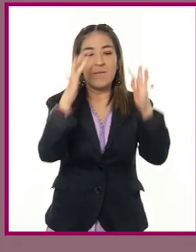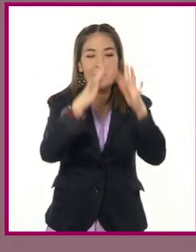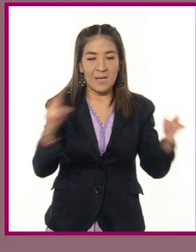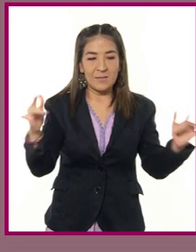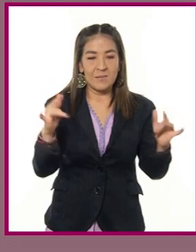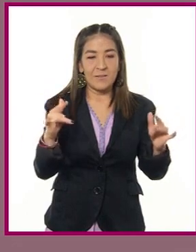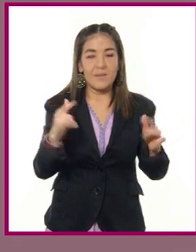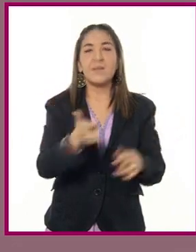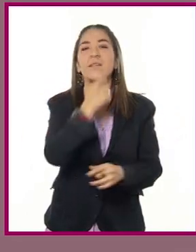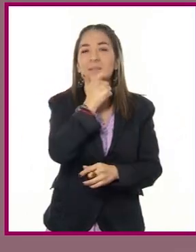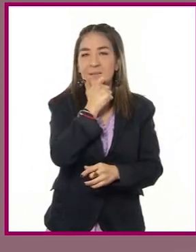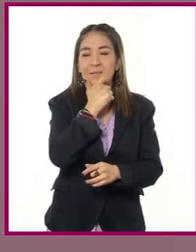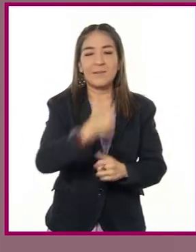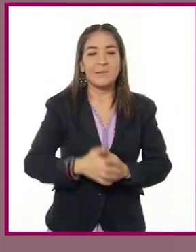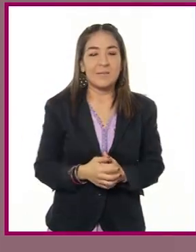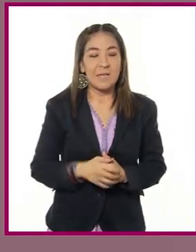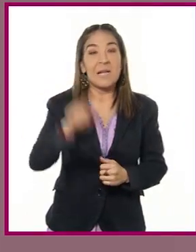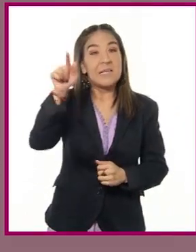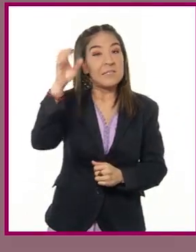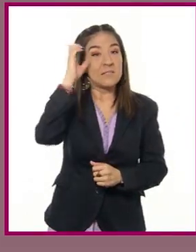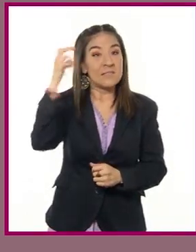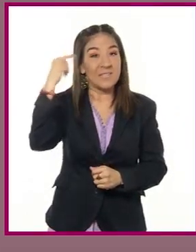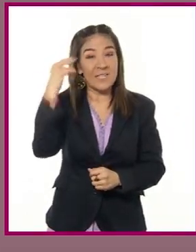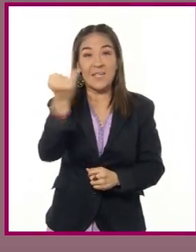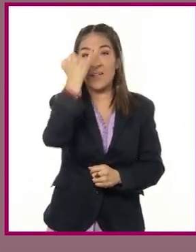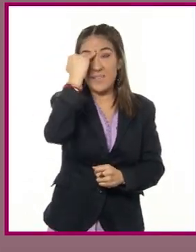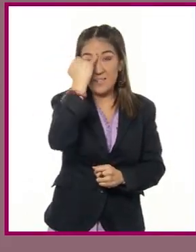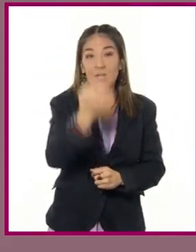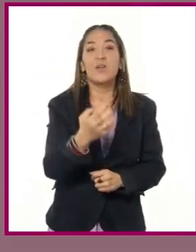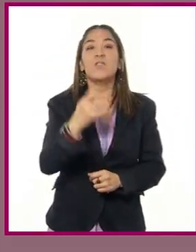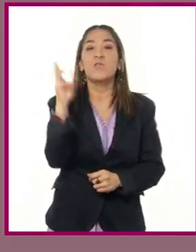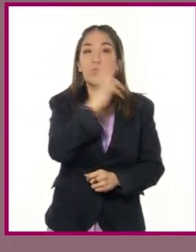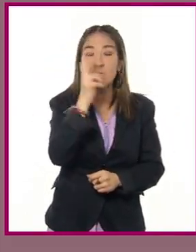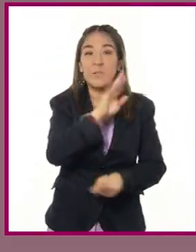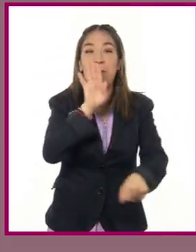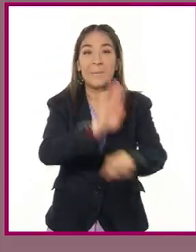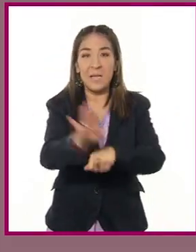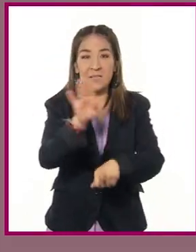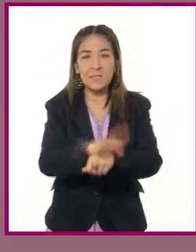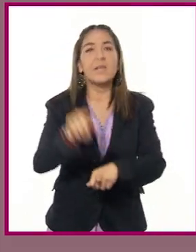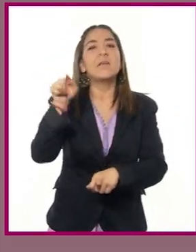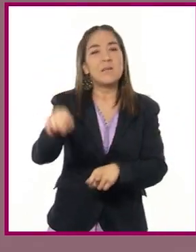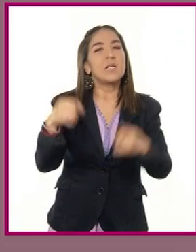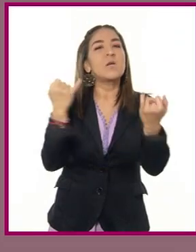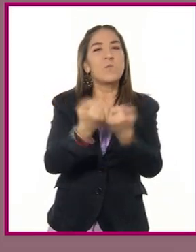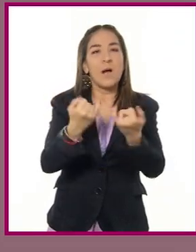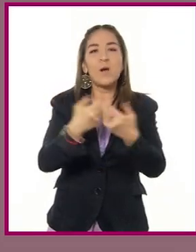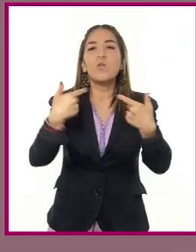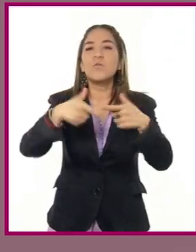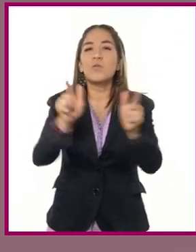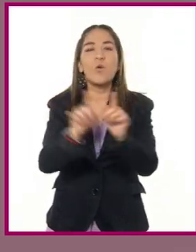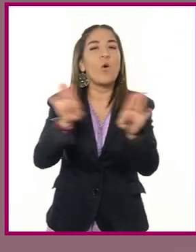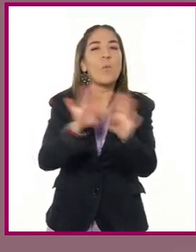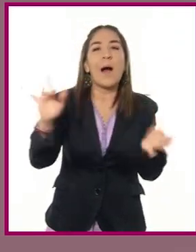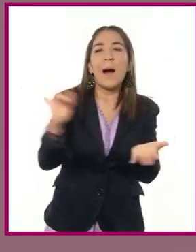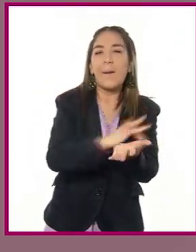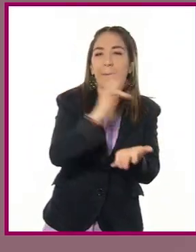y Reino Unido. China, India, Rusia y Brasil forman parte de las economías emergentes, es decir,